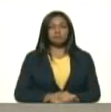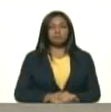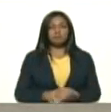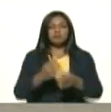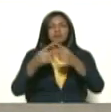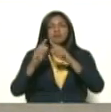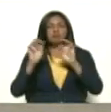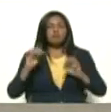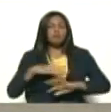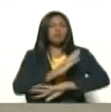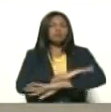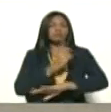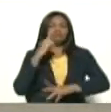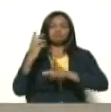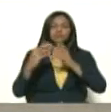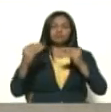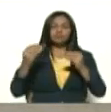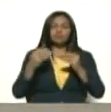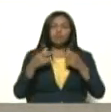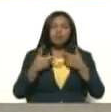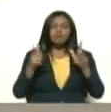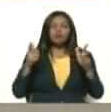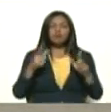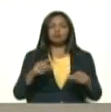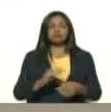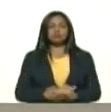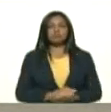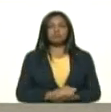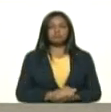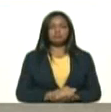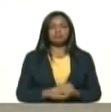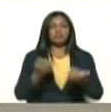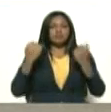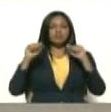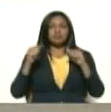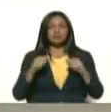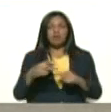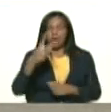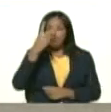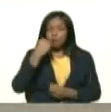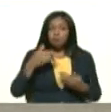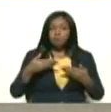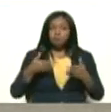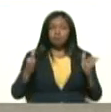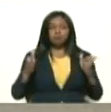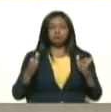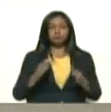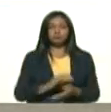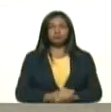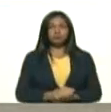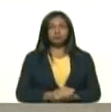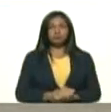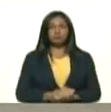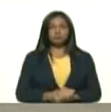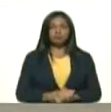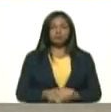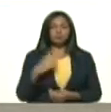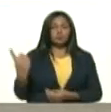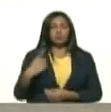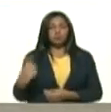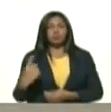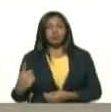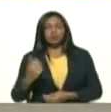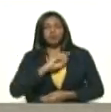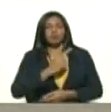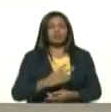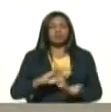Diversos comportamientos frente al mensaje liberador. La práctica del pobre se abre camino. Los huracanes que amenazan a la